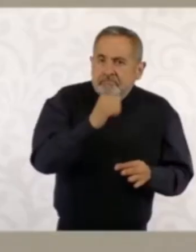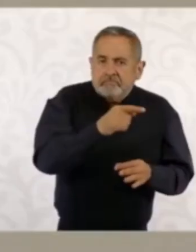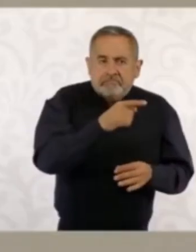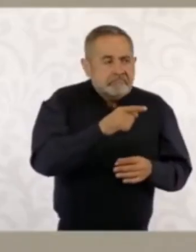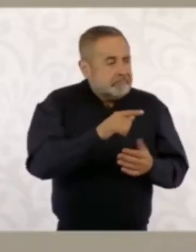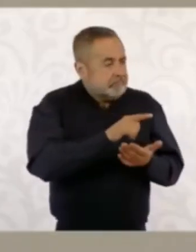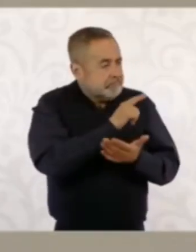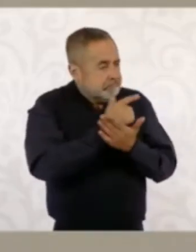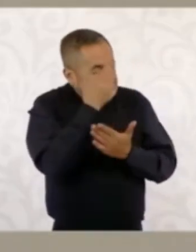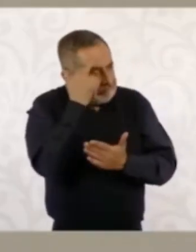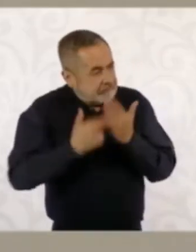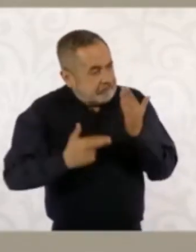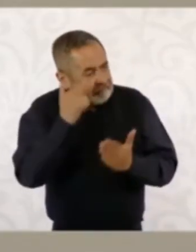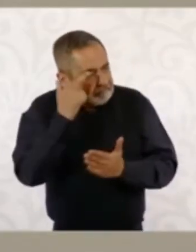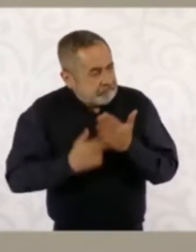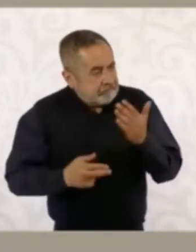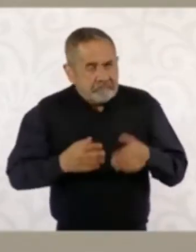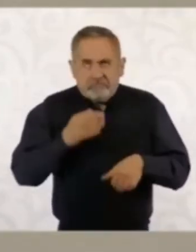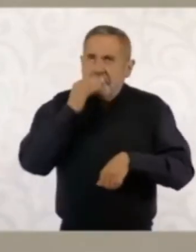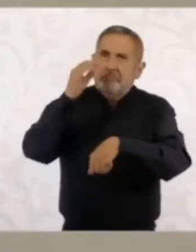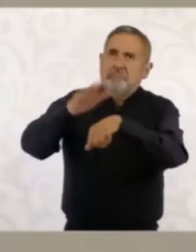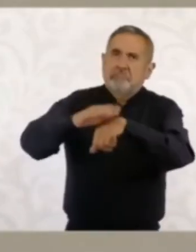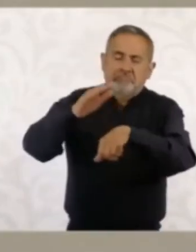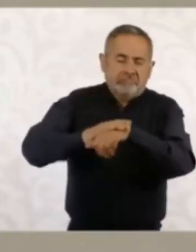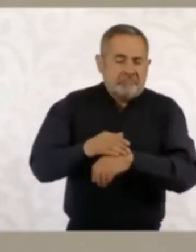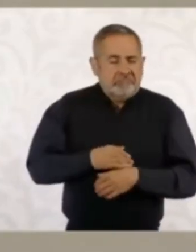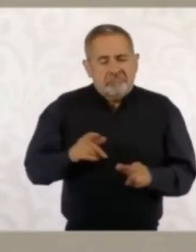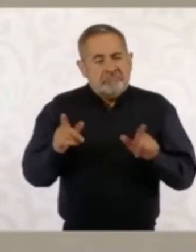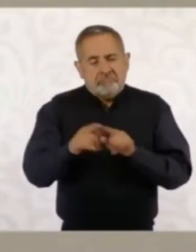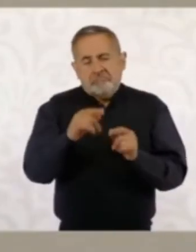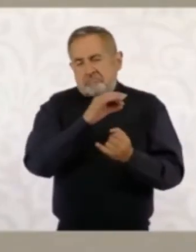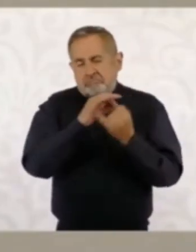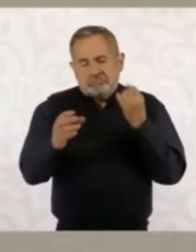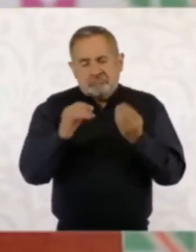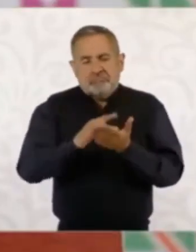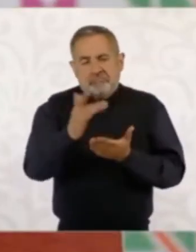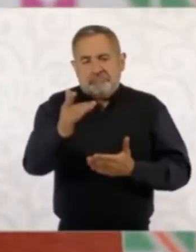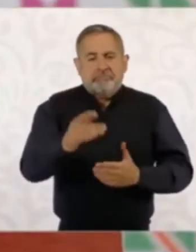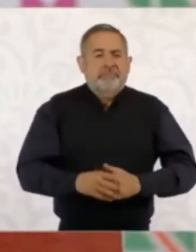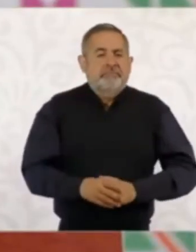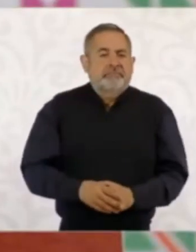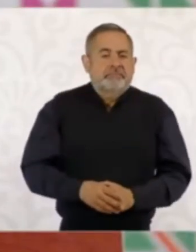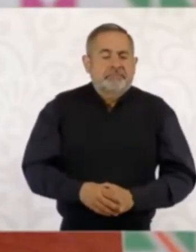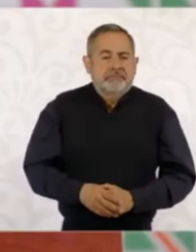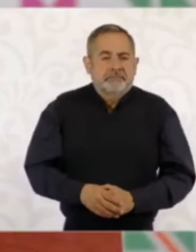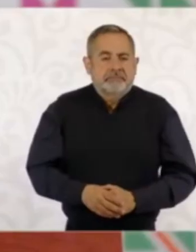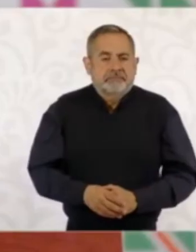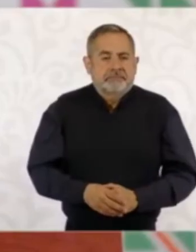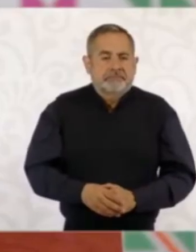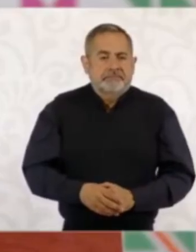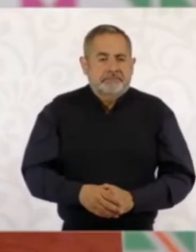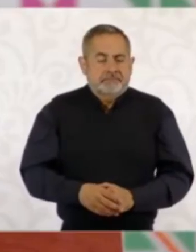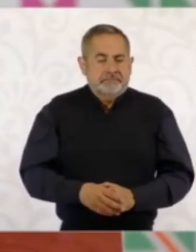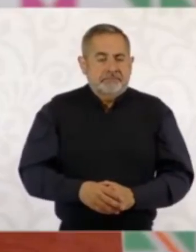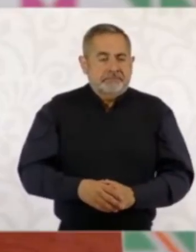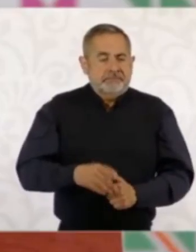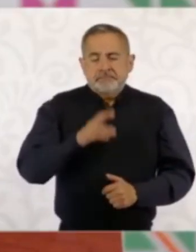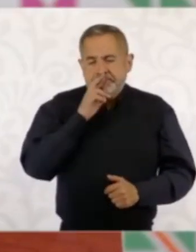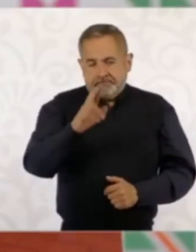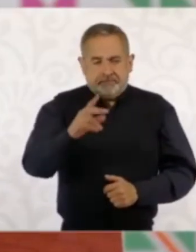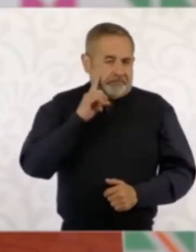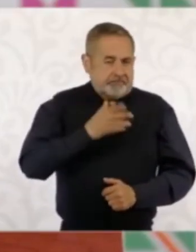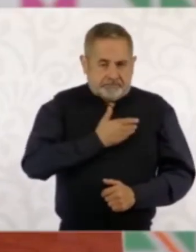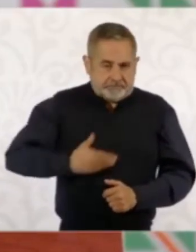legal y que esté afectando comunidades. Serían mis últimas dos preguntas, presidente, y le agradezco. Sí, en el primer caso vamos a pedirle a Secretaría de Medio Ambiente